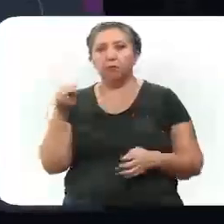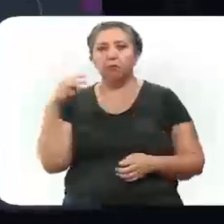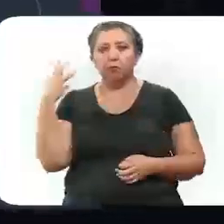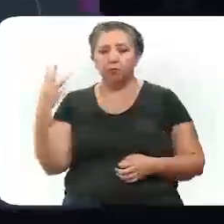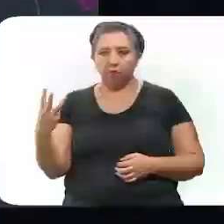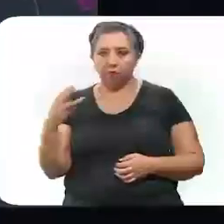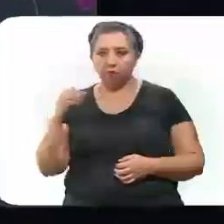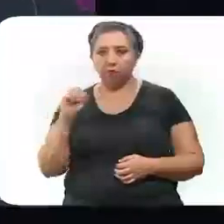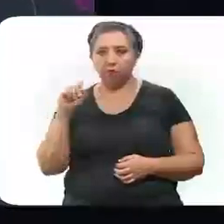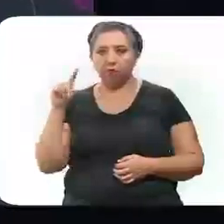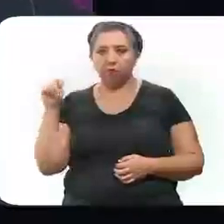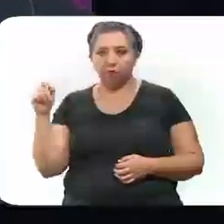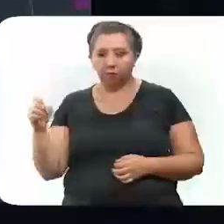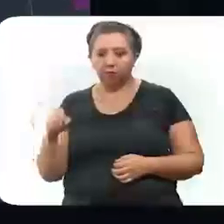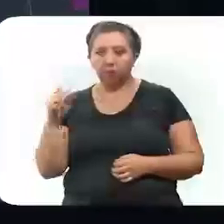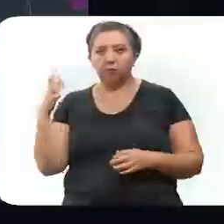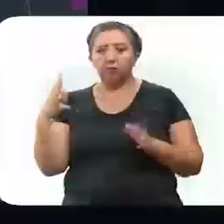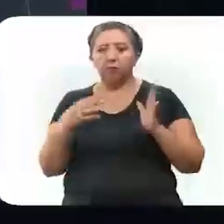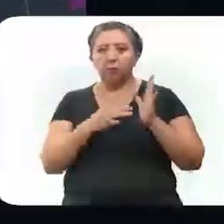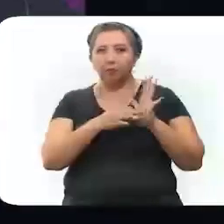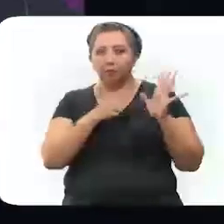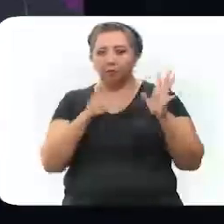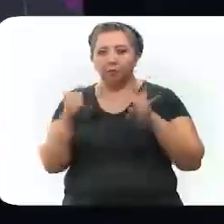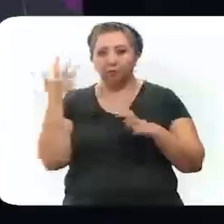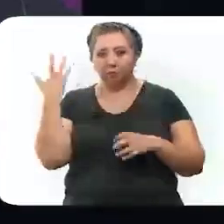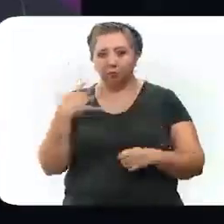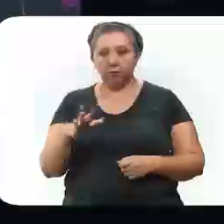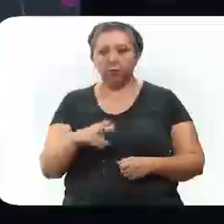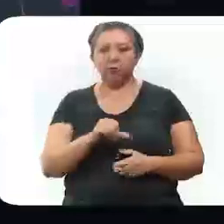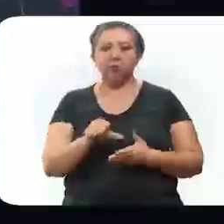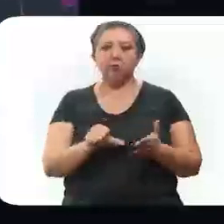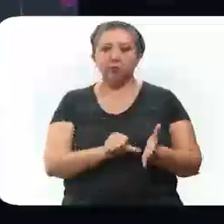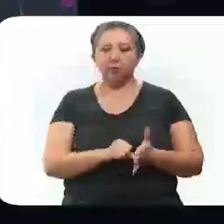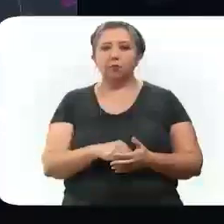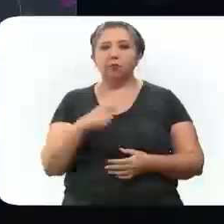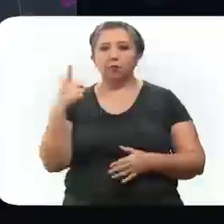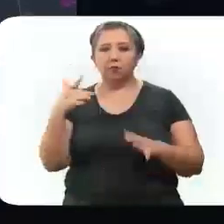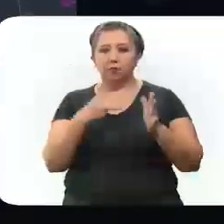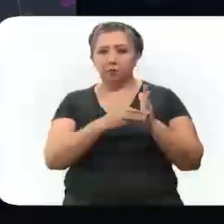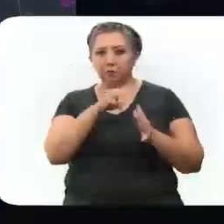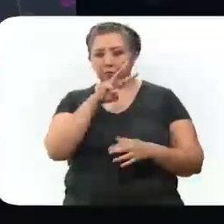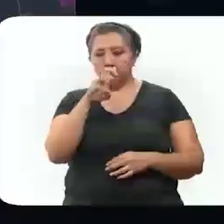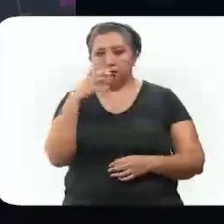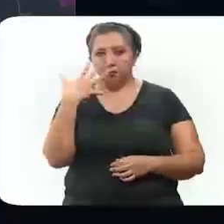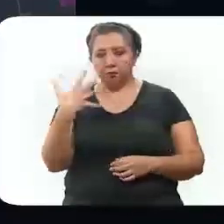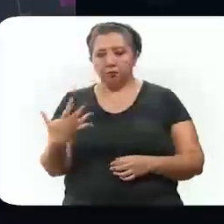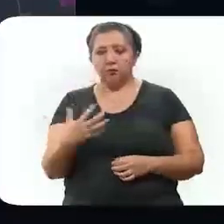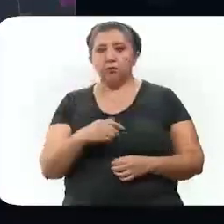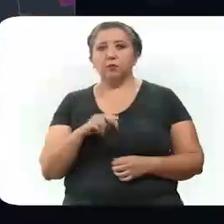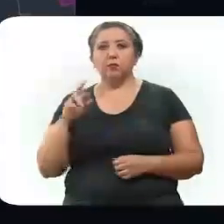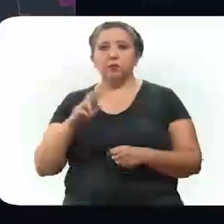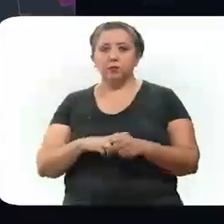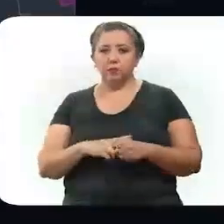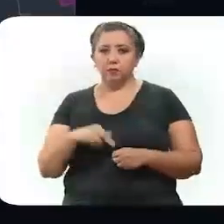11.683 en la zona oriente, 4.610 en la zona centro, 7.305 en la zona